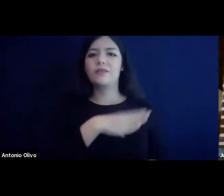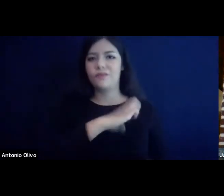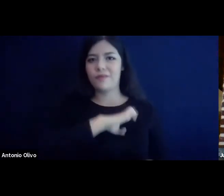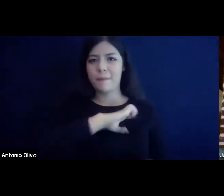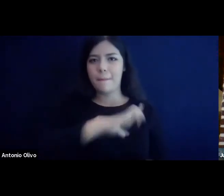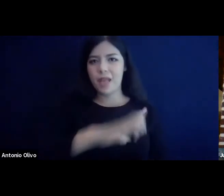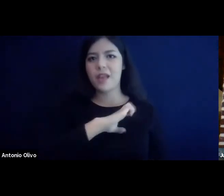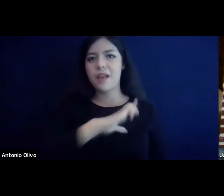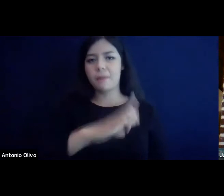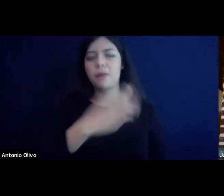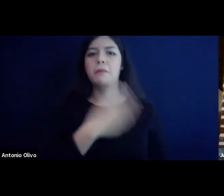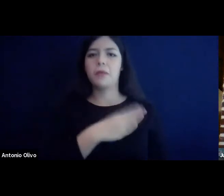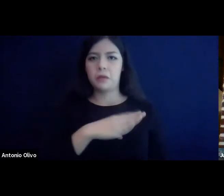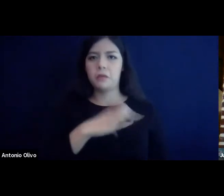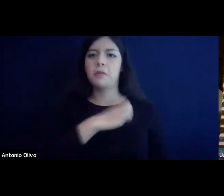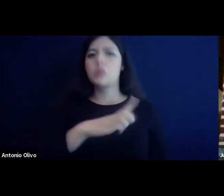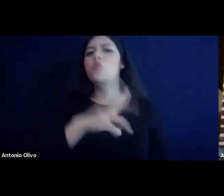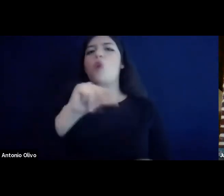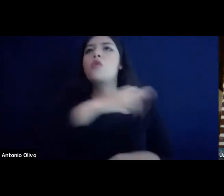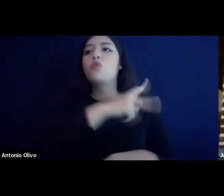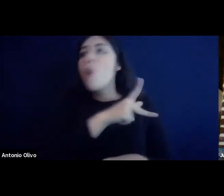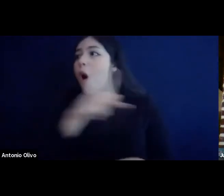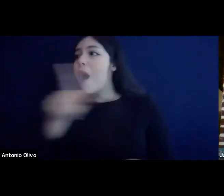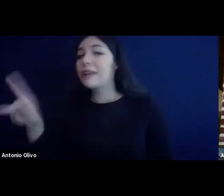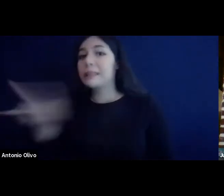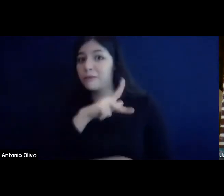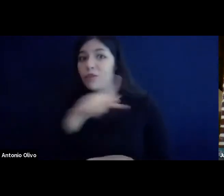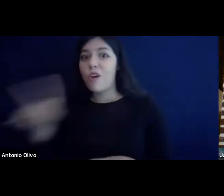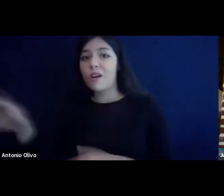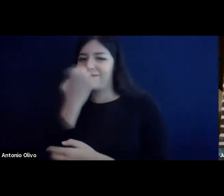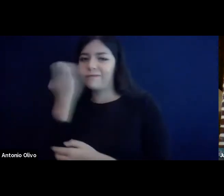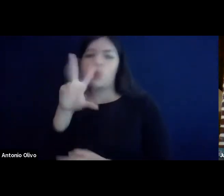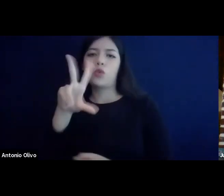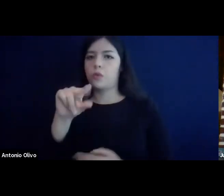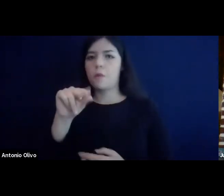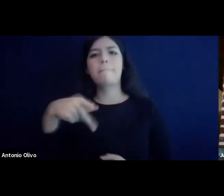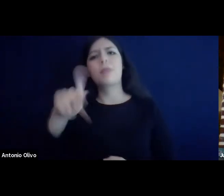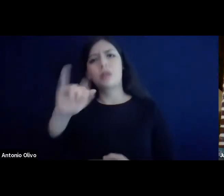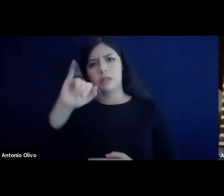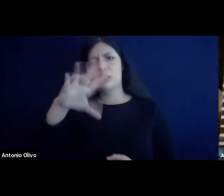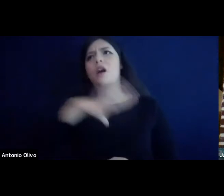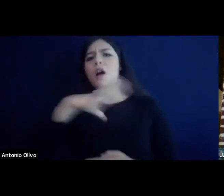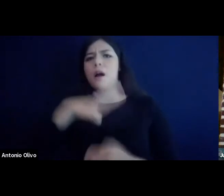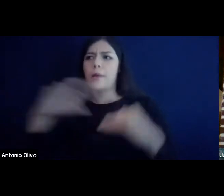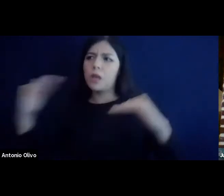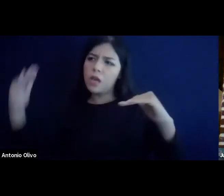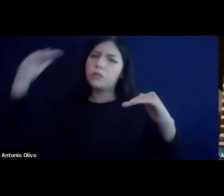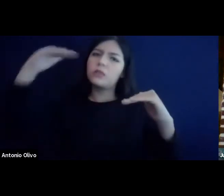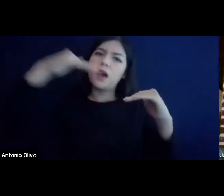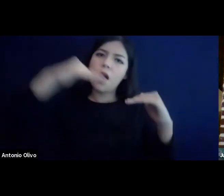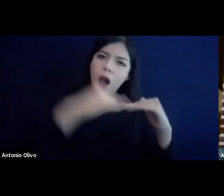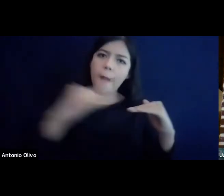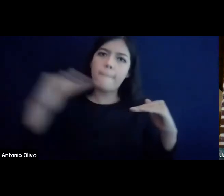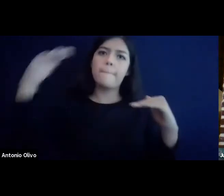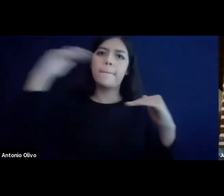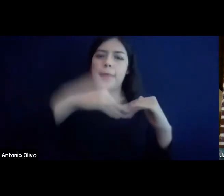No todas las instalaciones, quiero hacer mención, pero sí por lo menos había rampas que eran para los lagartos. Me acuerdo